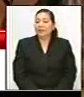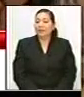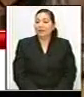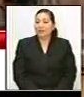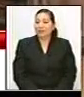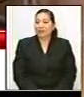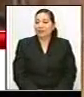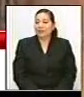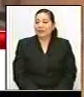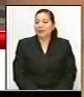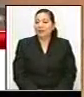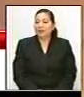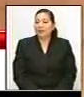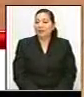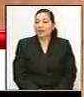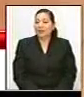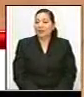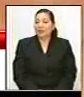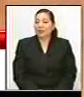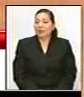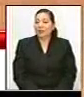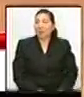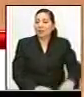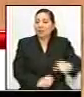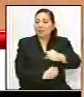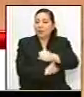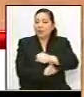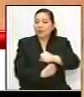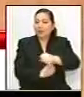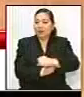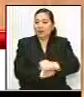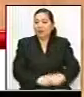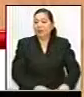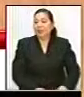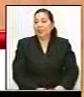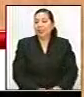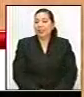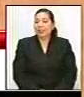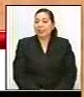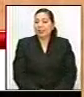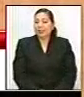Continuamos con la representante de Puente Piedra.